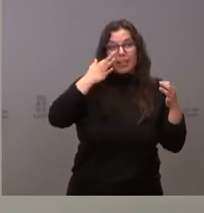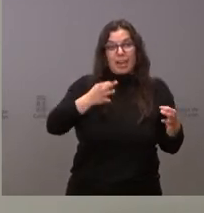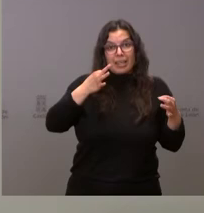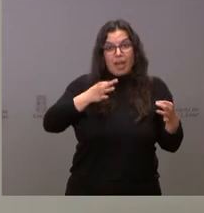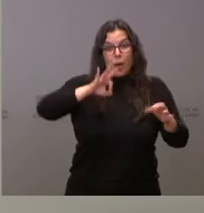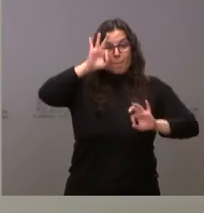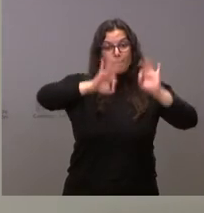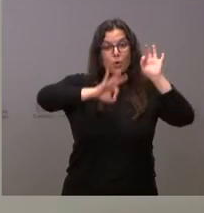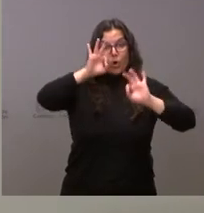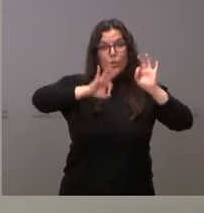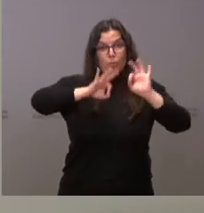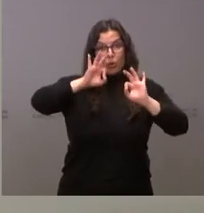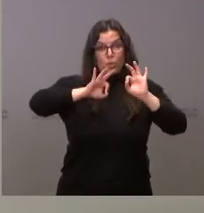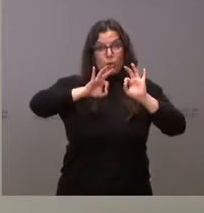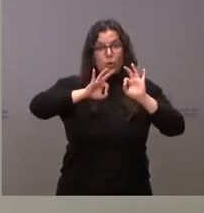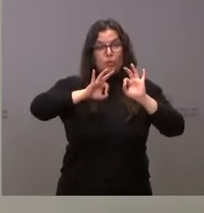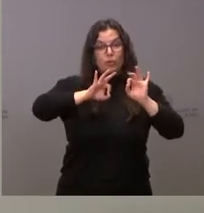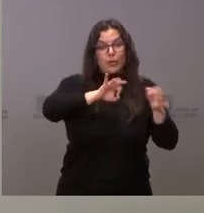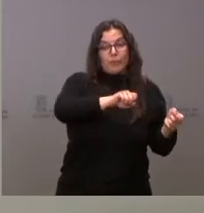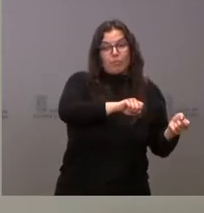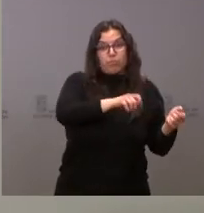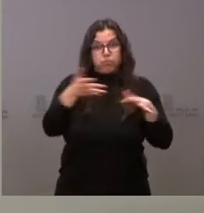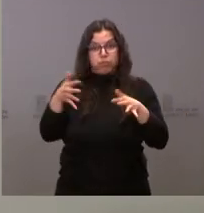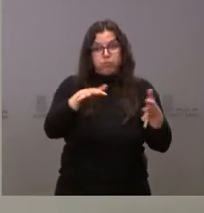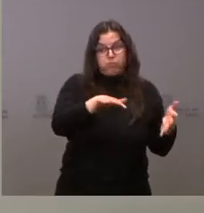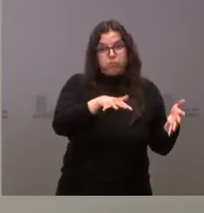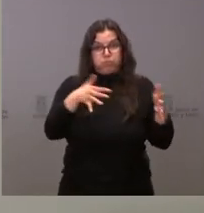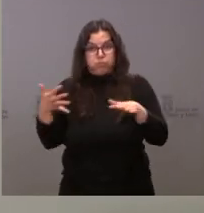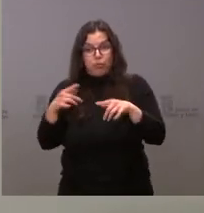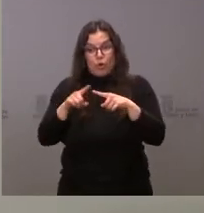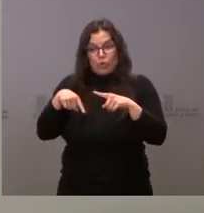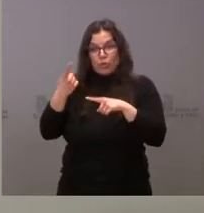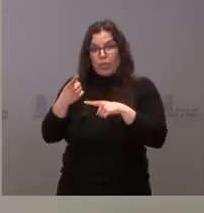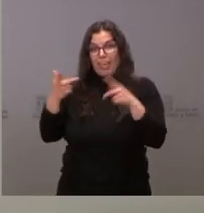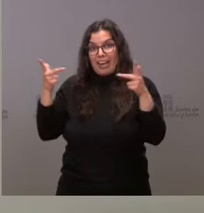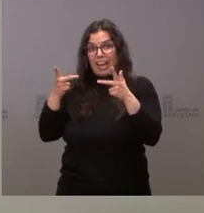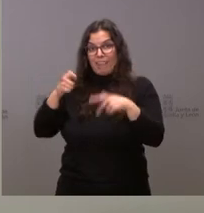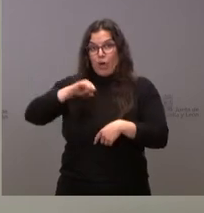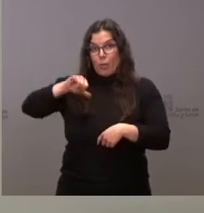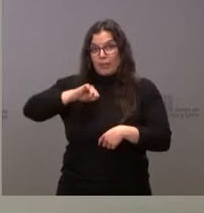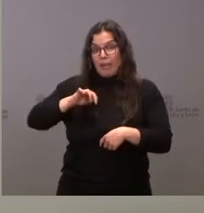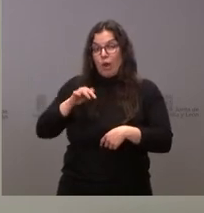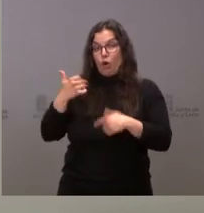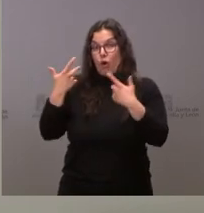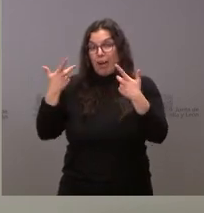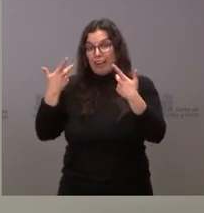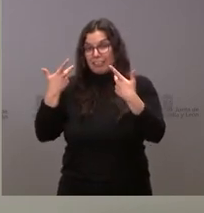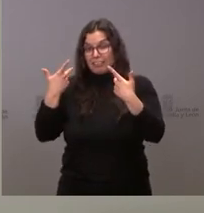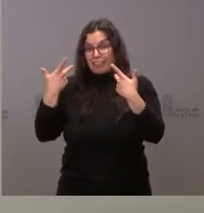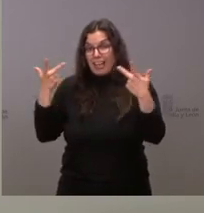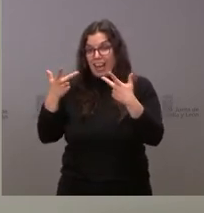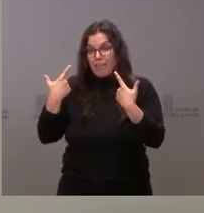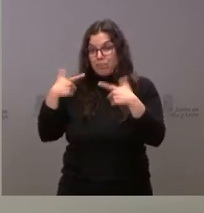proporción derivado hacia hospitales ni hacia las ucis a pesar de lo cual el mensaje tiene que ser